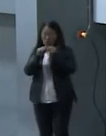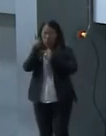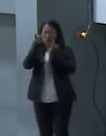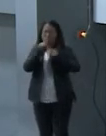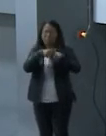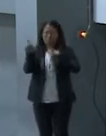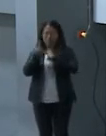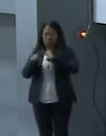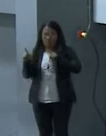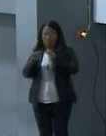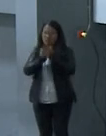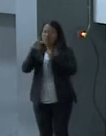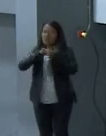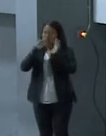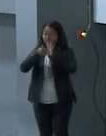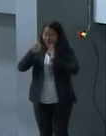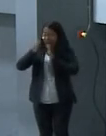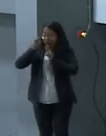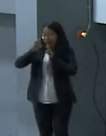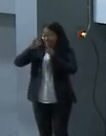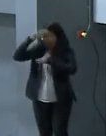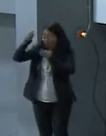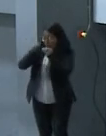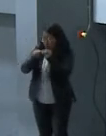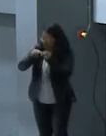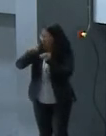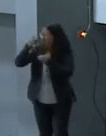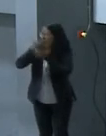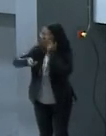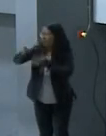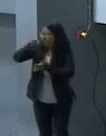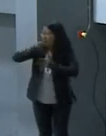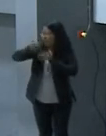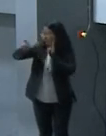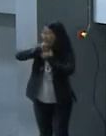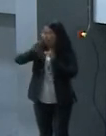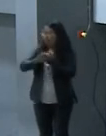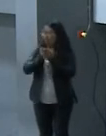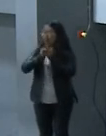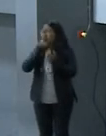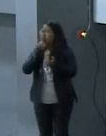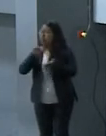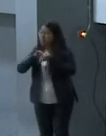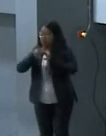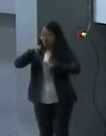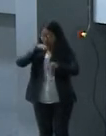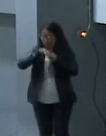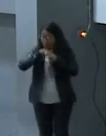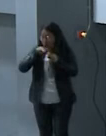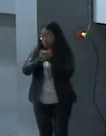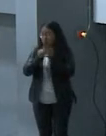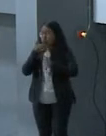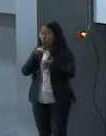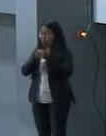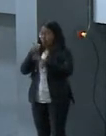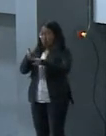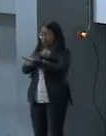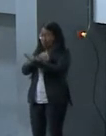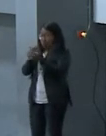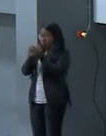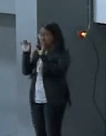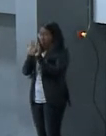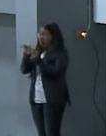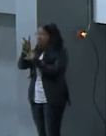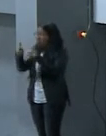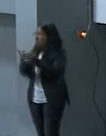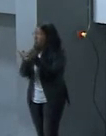diferencia proyectada, es lo que se ganó por el acuerdo. O sea, compañeros y compañeras, los recursos que no existían, si no hubiera habido ese acuerdo, no existirían hoy.